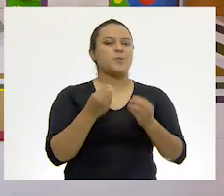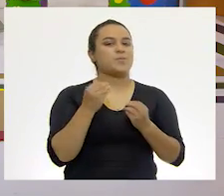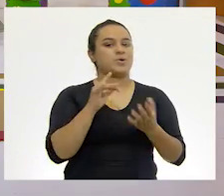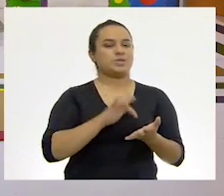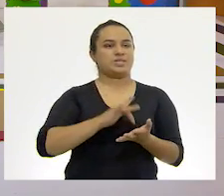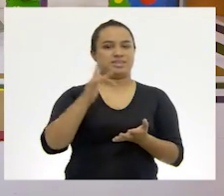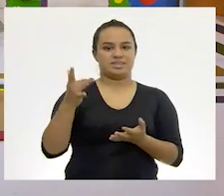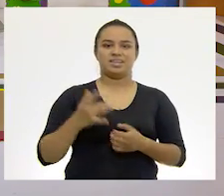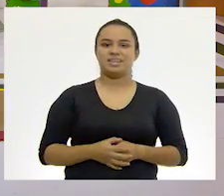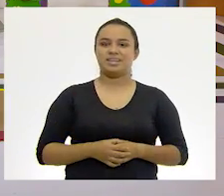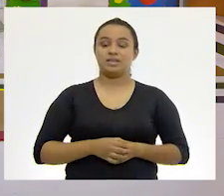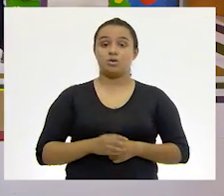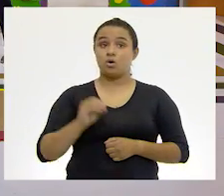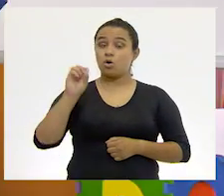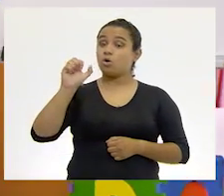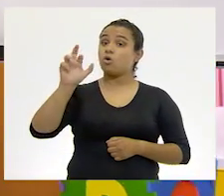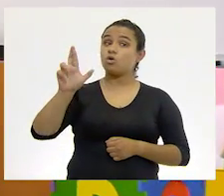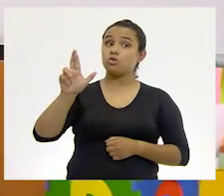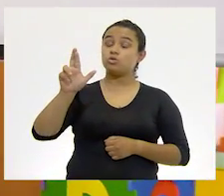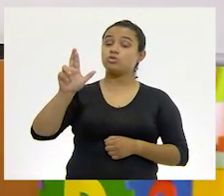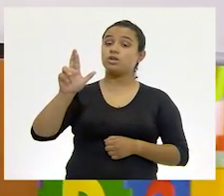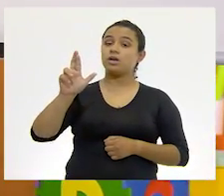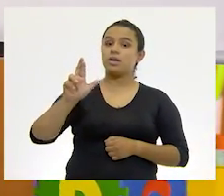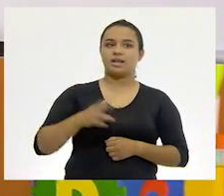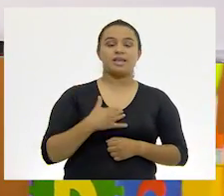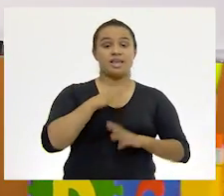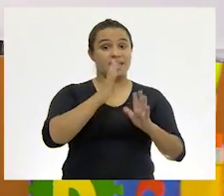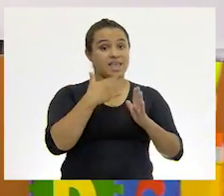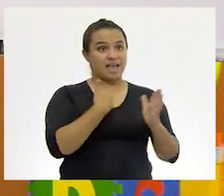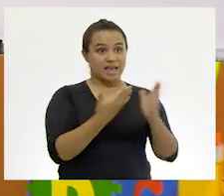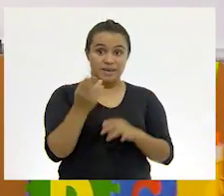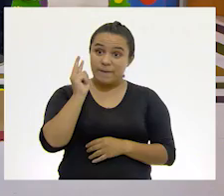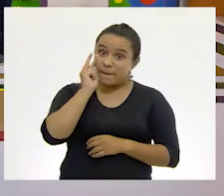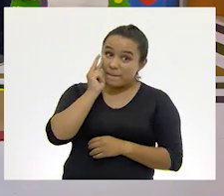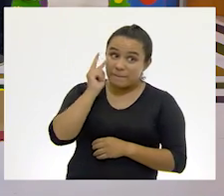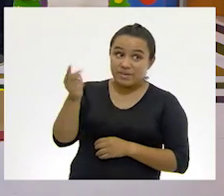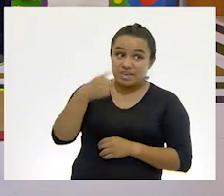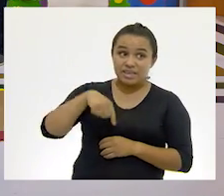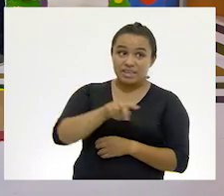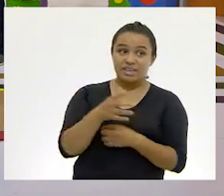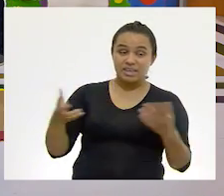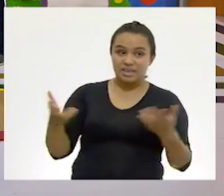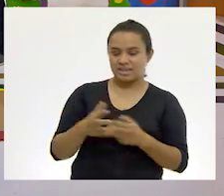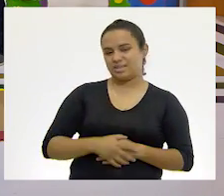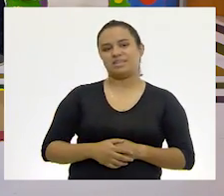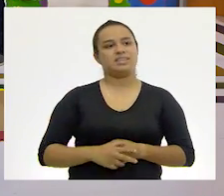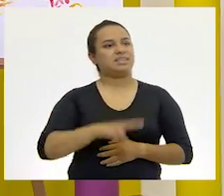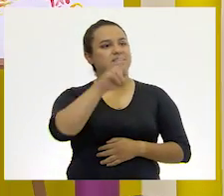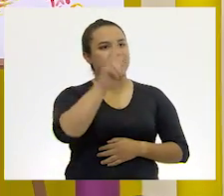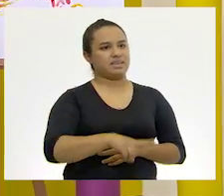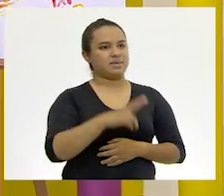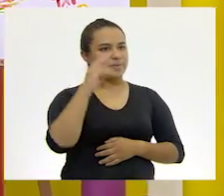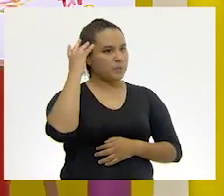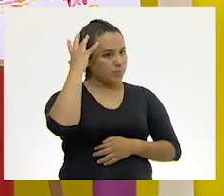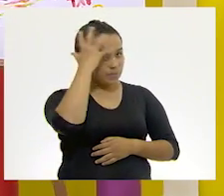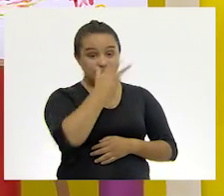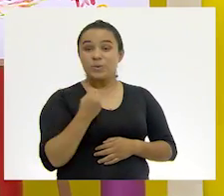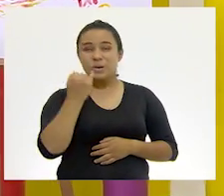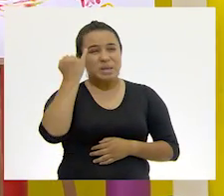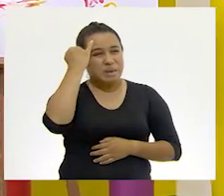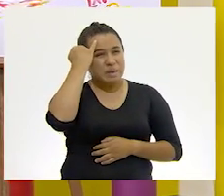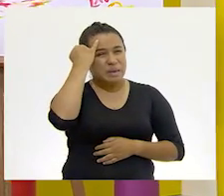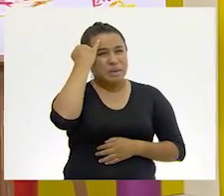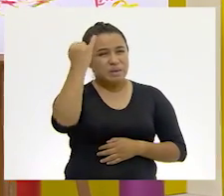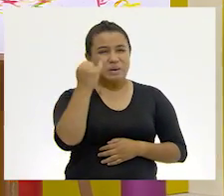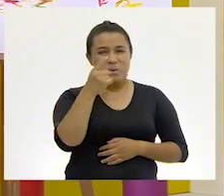gracias. Oscar. Acá estoy. ¿Viste todo lo que hicimos, Oscar? ¡Qué maravilla, qué maravilla!